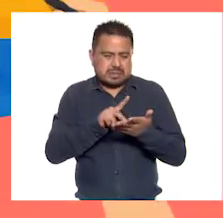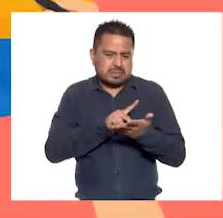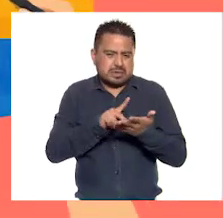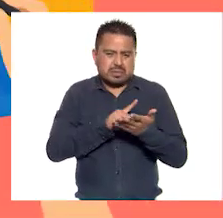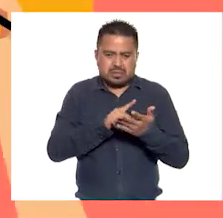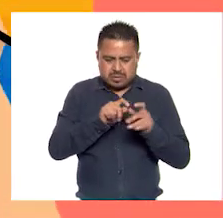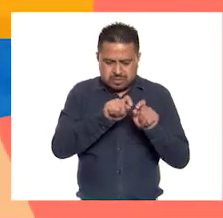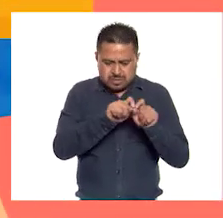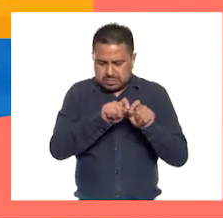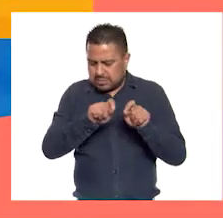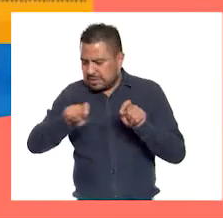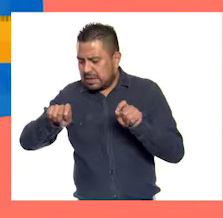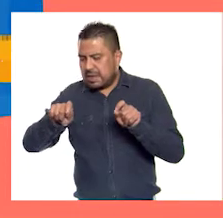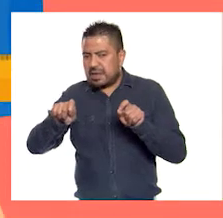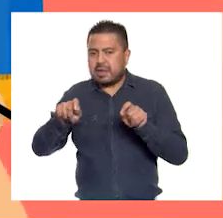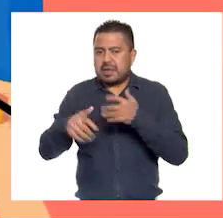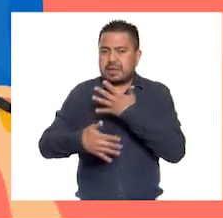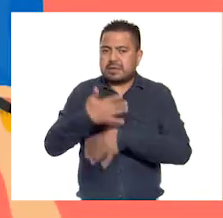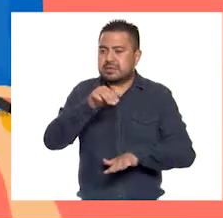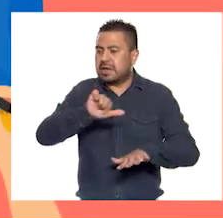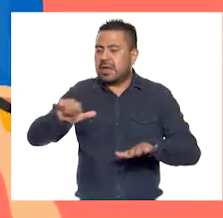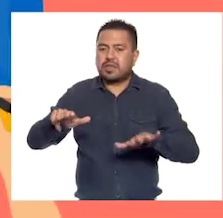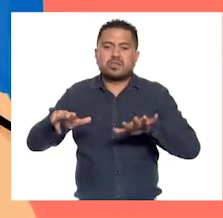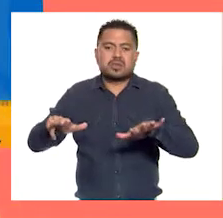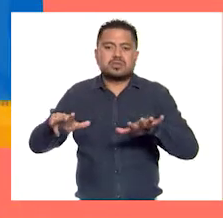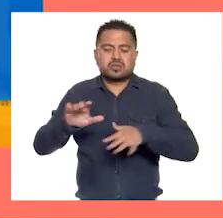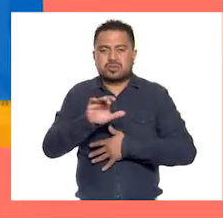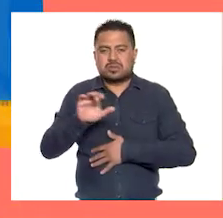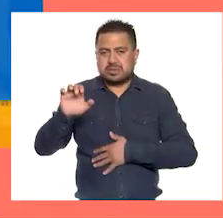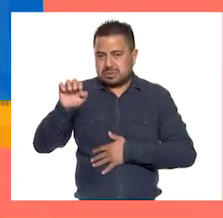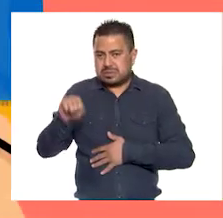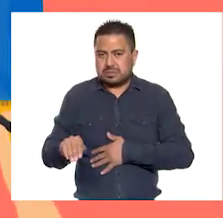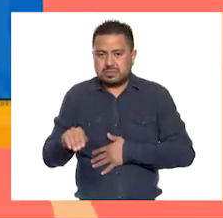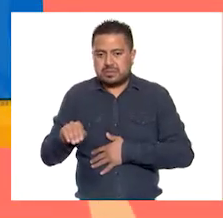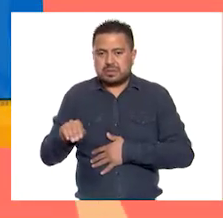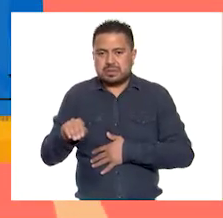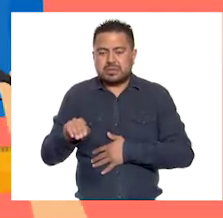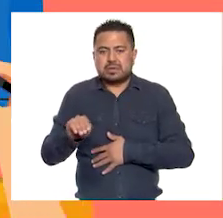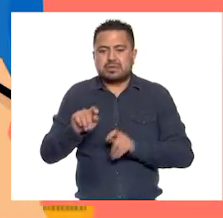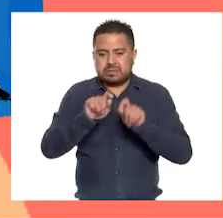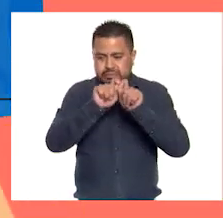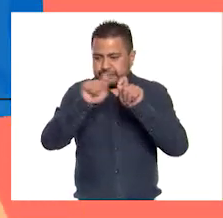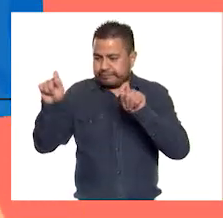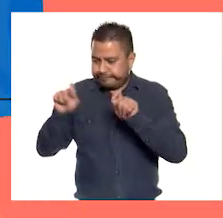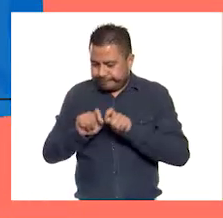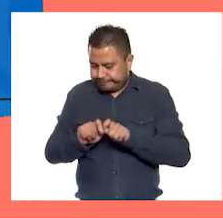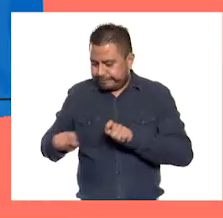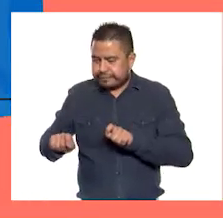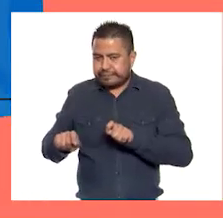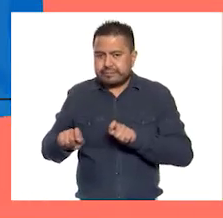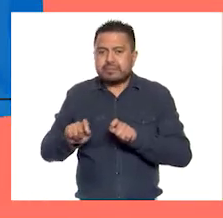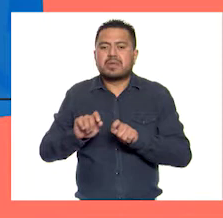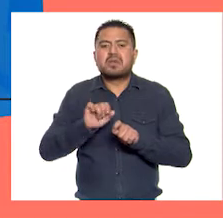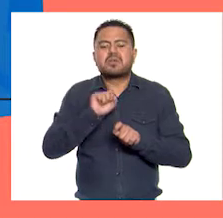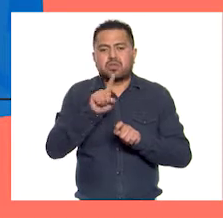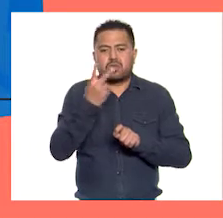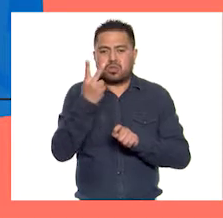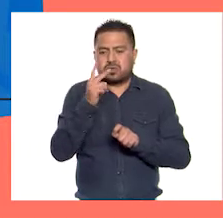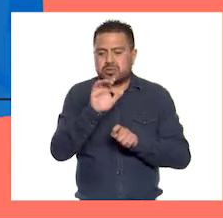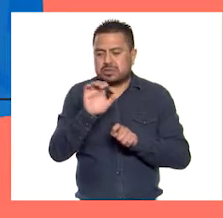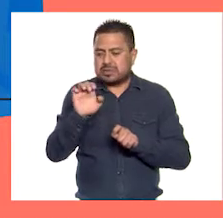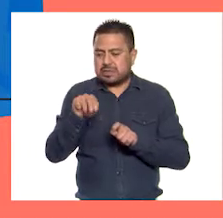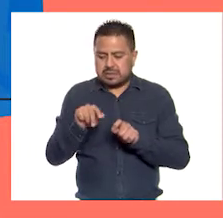el plumón o la pluma de 15 a 18 centímetros de largo de un lado, dejando un margen de